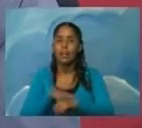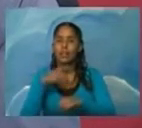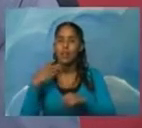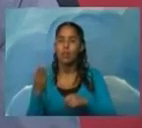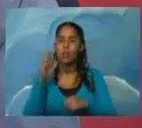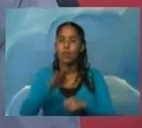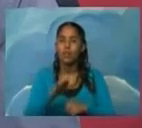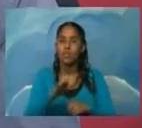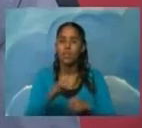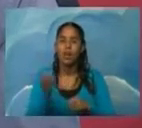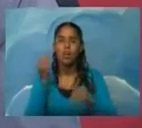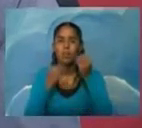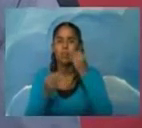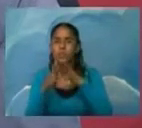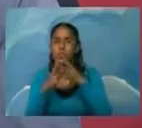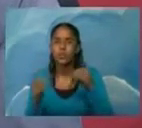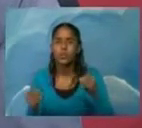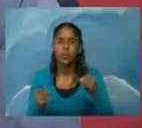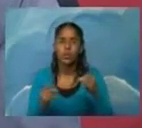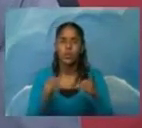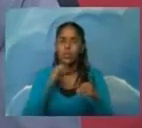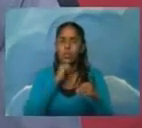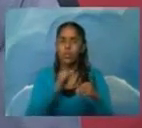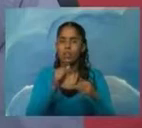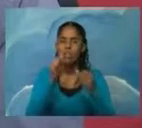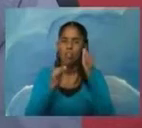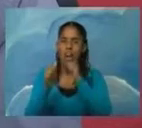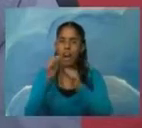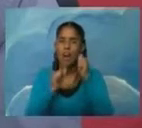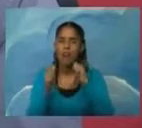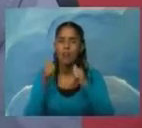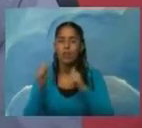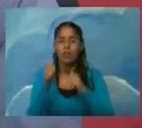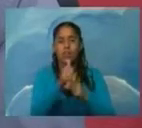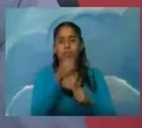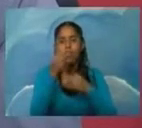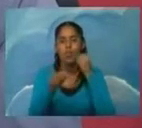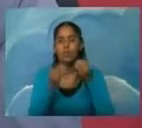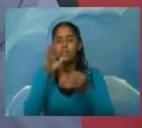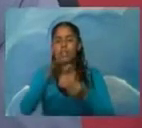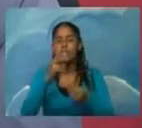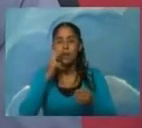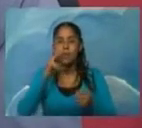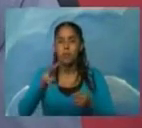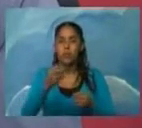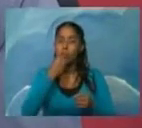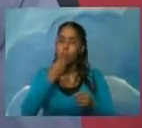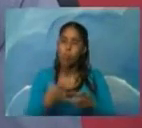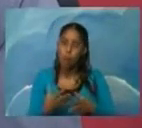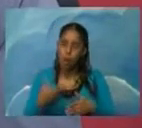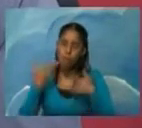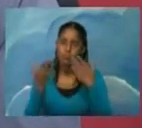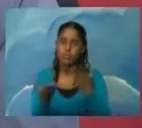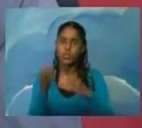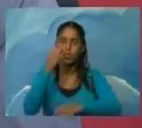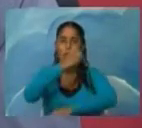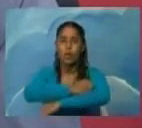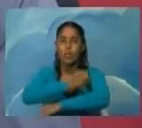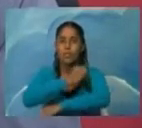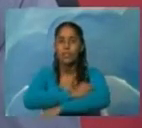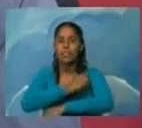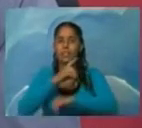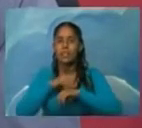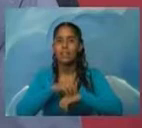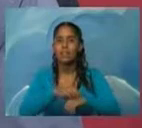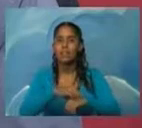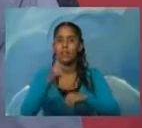unos vasos con agua, ¿verdad? Que cada quien lo está haciendo, bueno, y está viendo esa obediencia, le está llevando